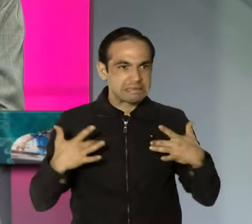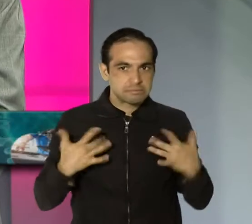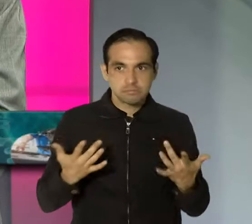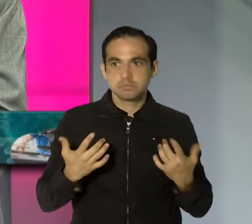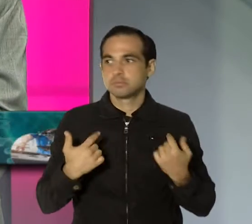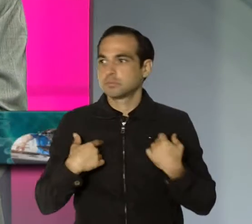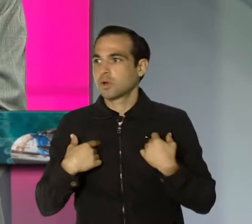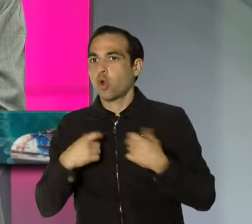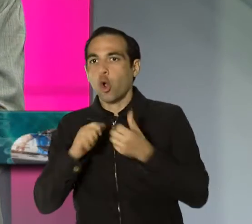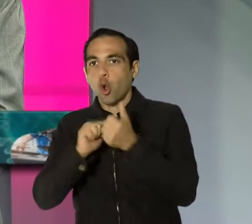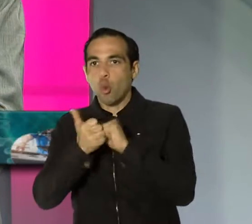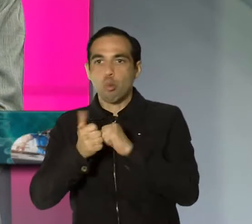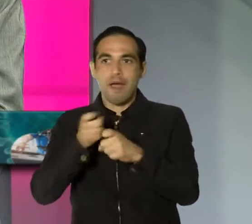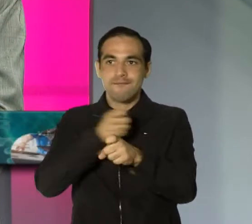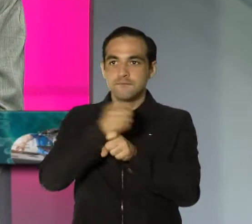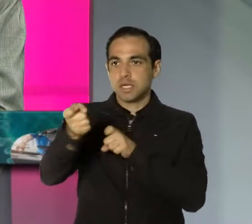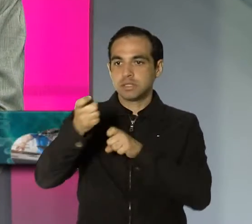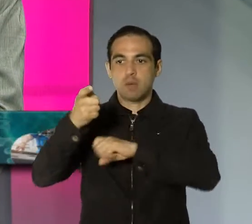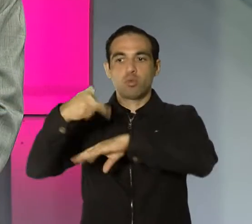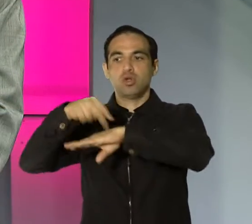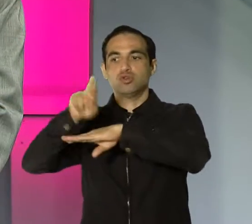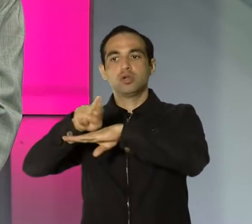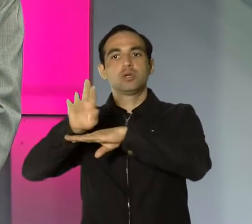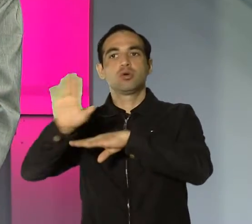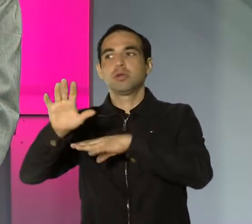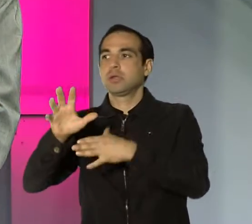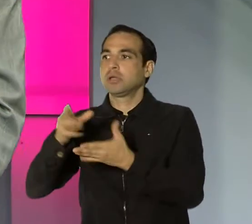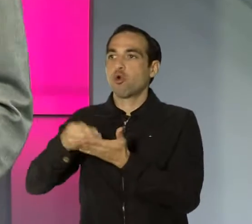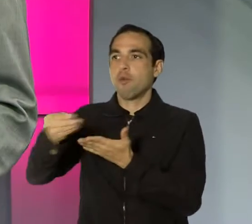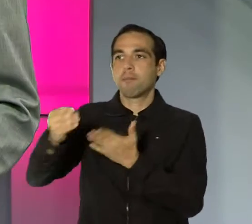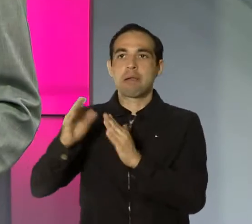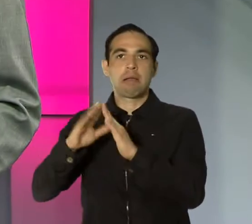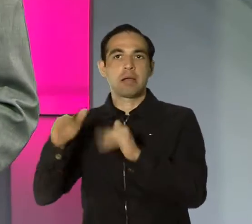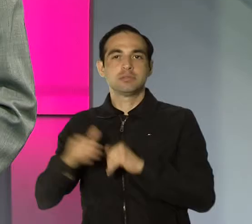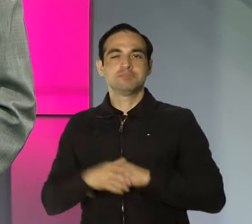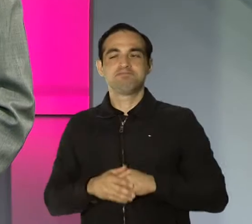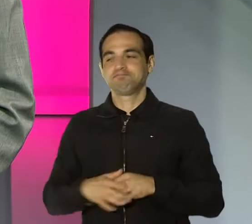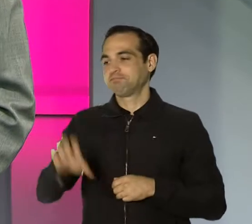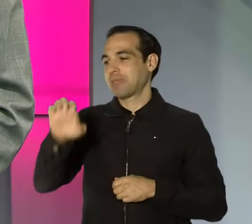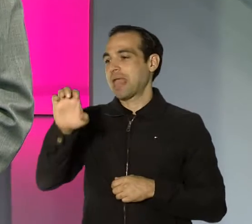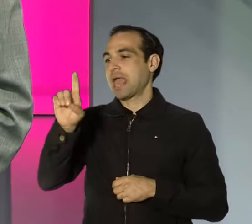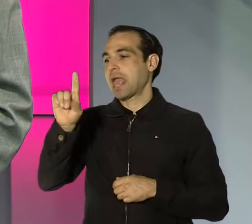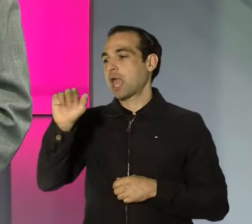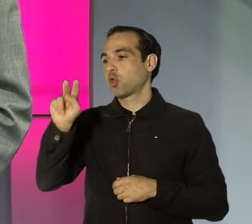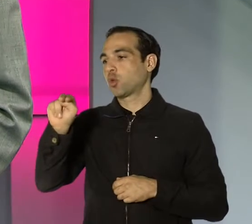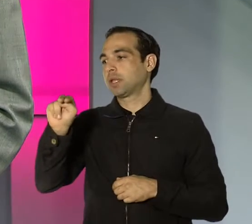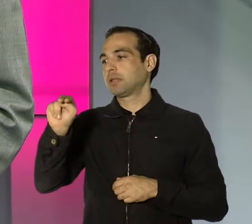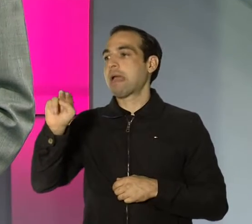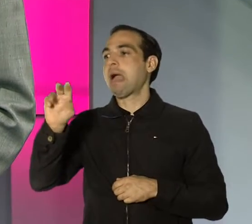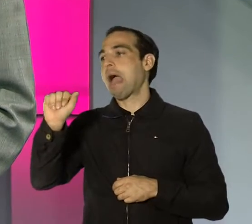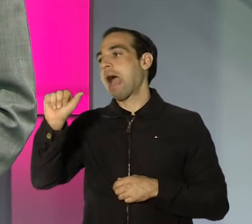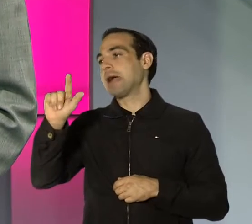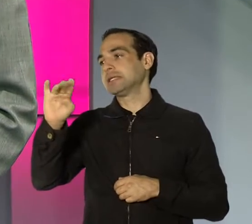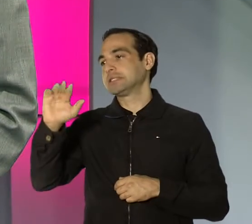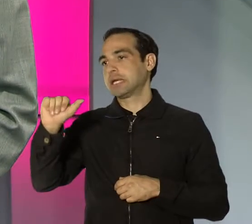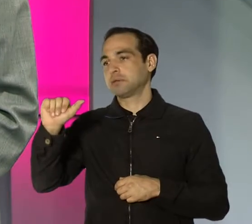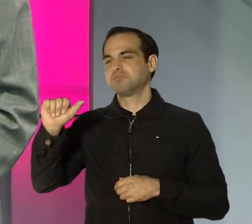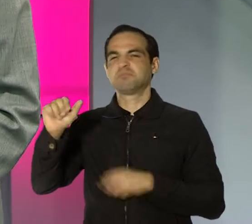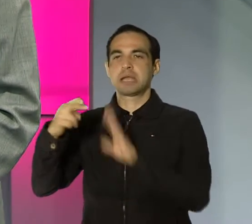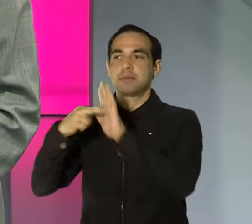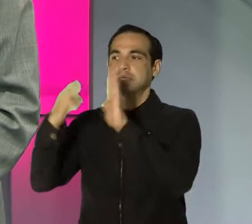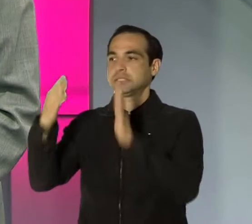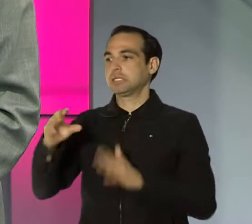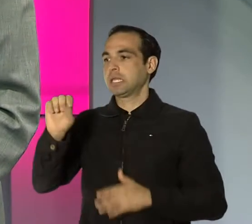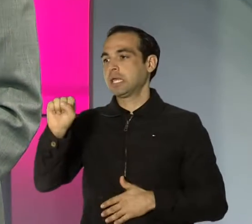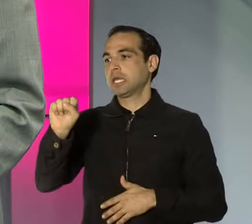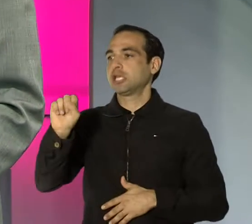y adquisición de residencias aquí en la isla. Estamos dialogando con Edwin Alicea, representativo de la empresa SunWest Mortgage Company aquí en